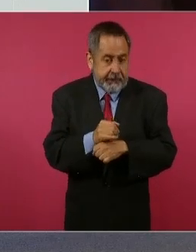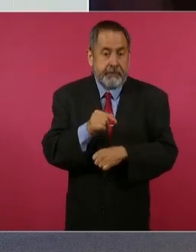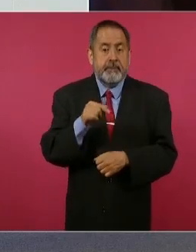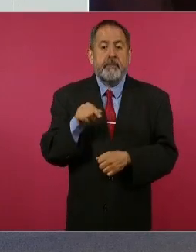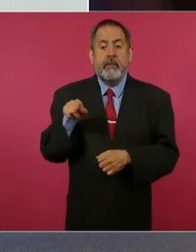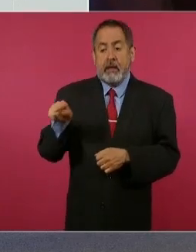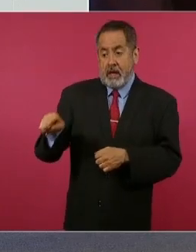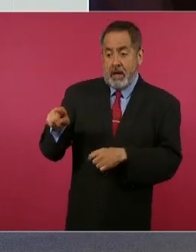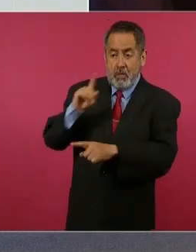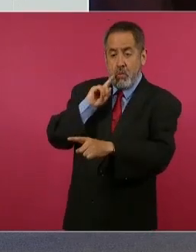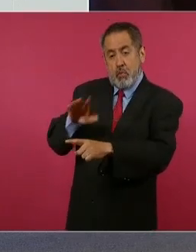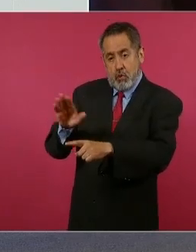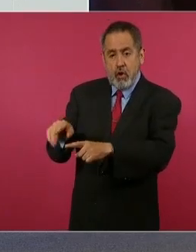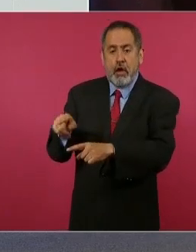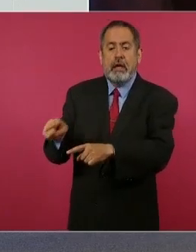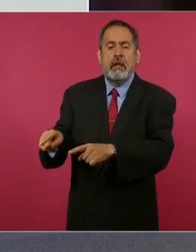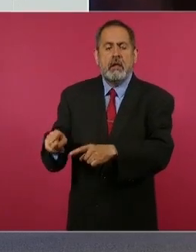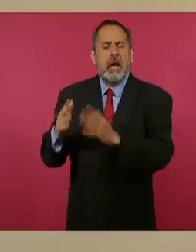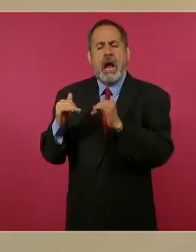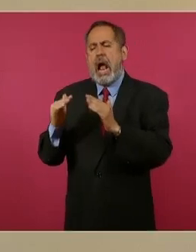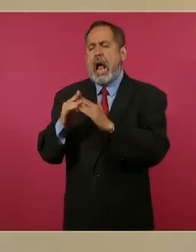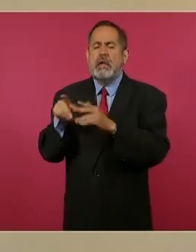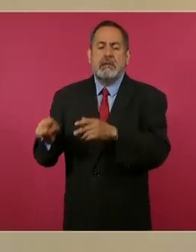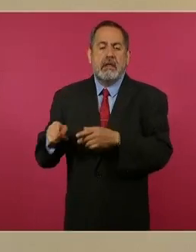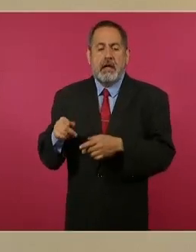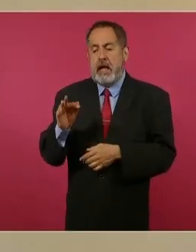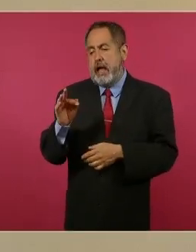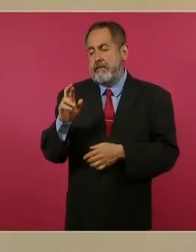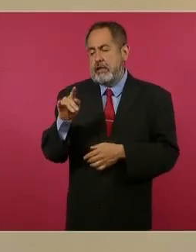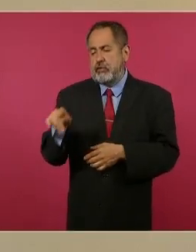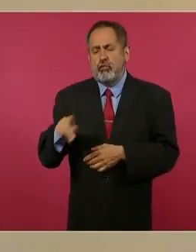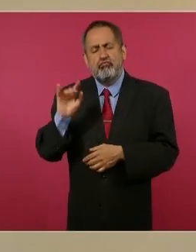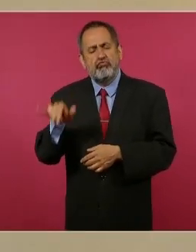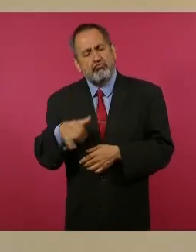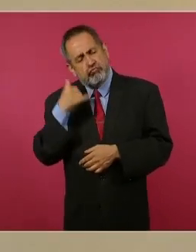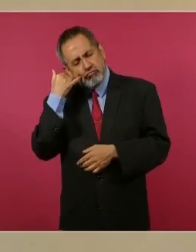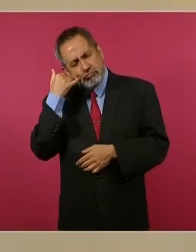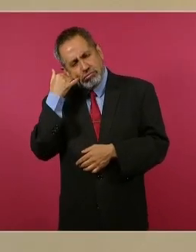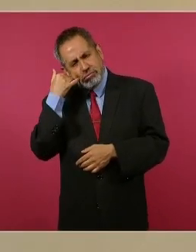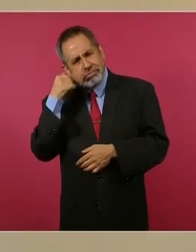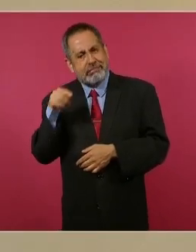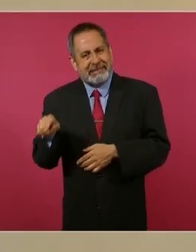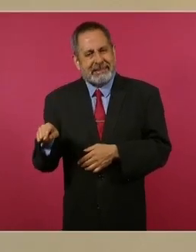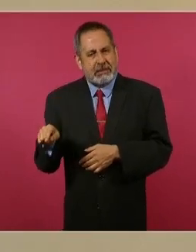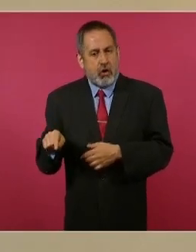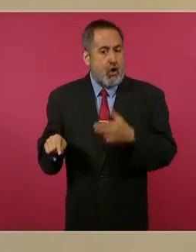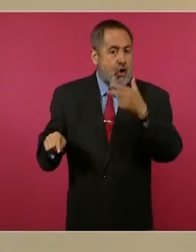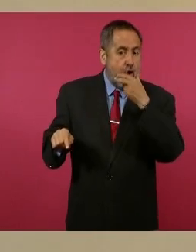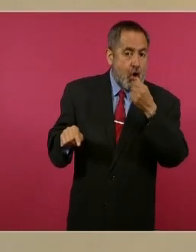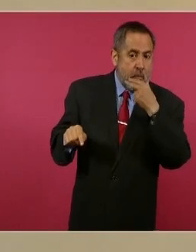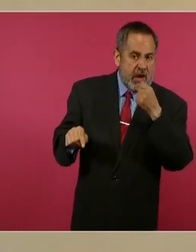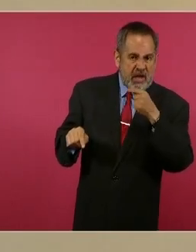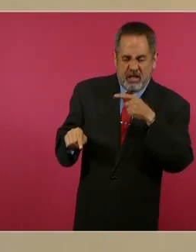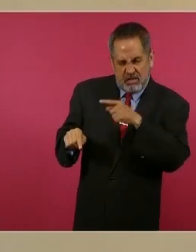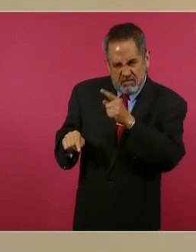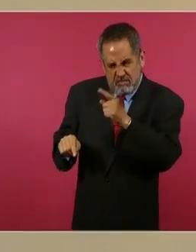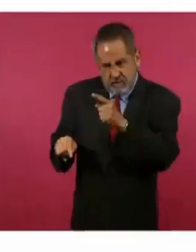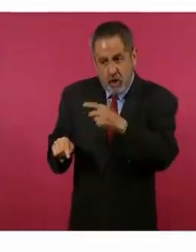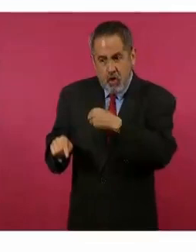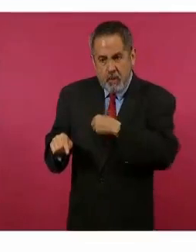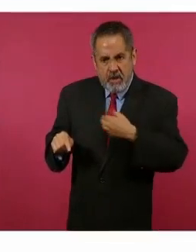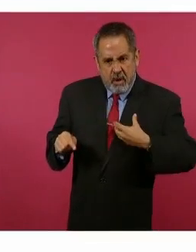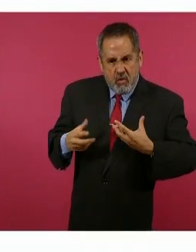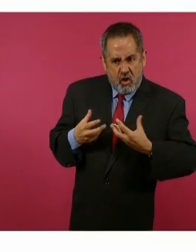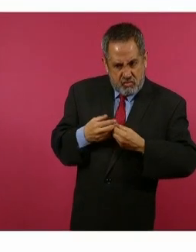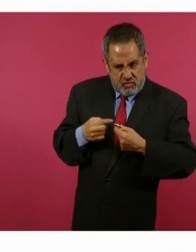encontraba en su domicilio en la colonia El Fresno cuando recibió una llamada telefónica de un hombre que se identificaba como miembro